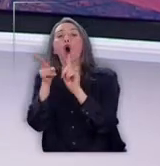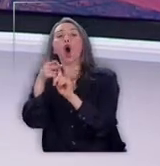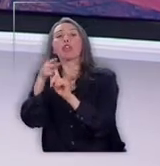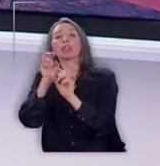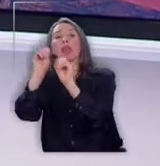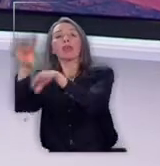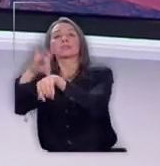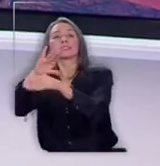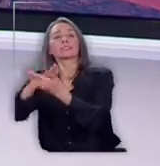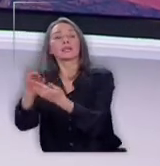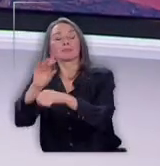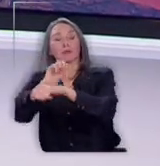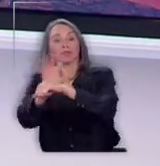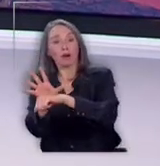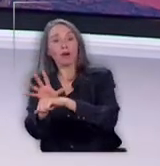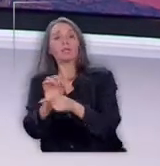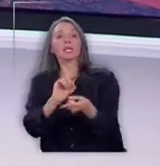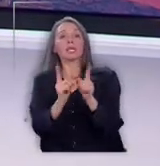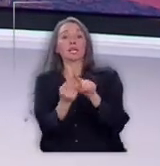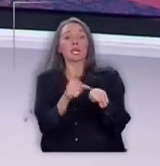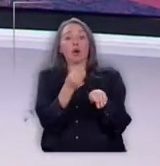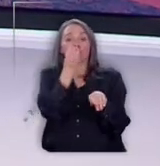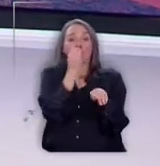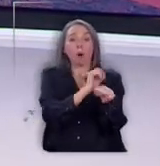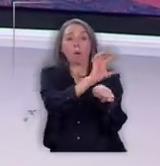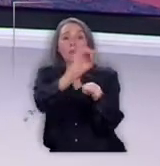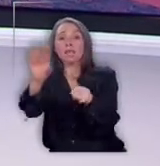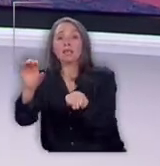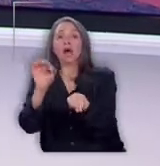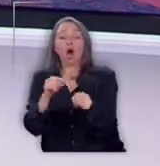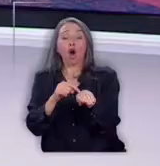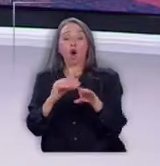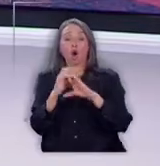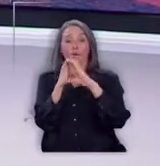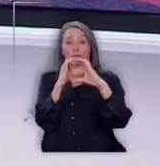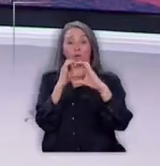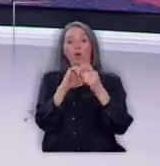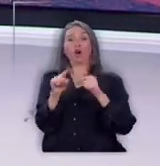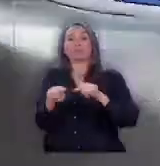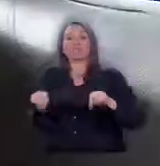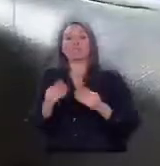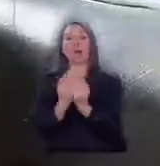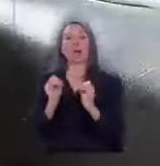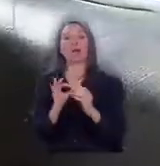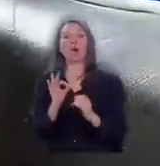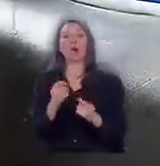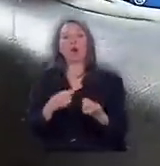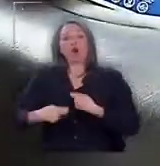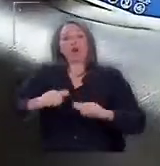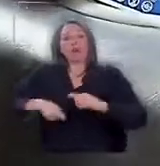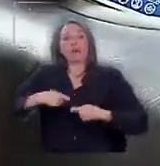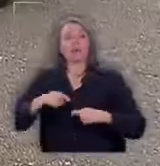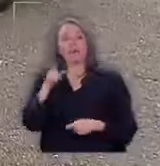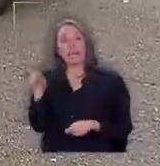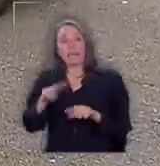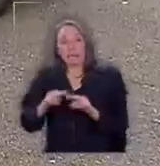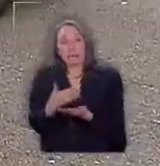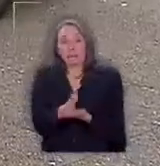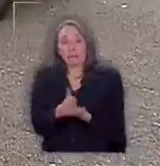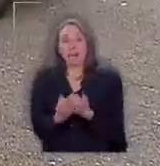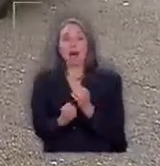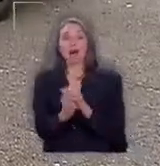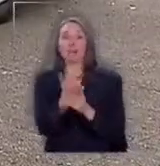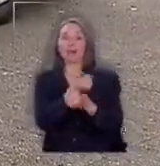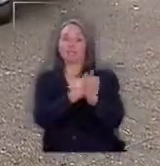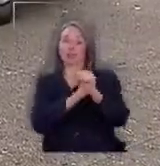convertido sus furgones en salas de clases o en pequeños negocios mire Jaime se prepara para un